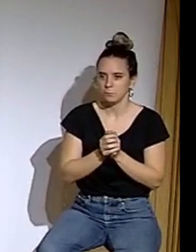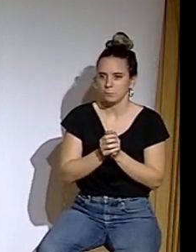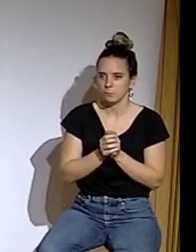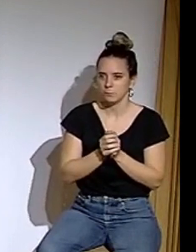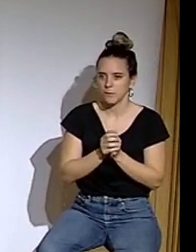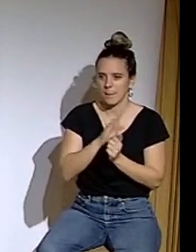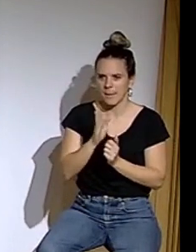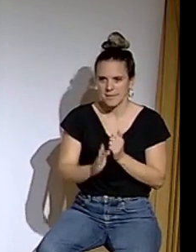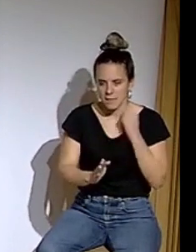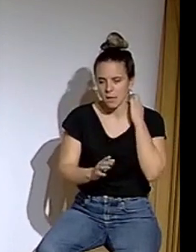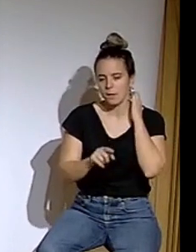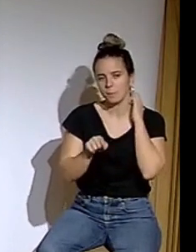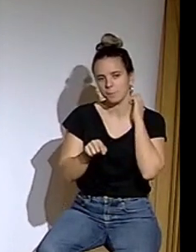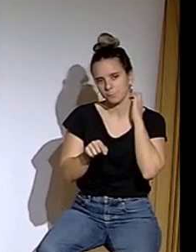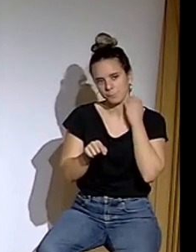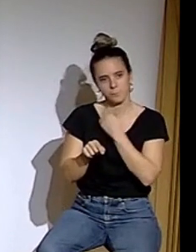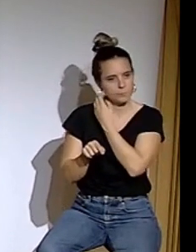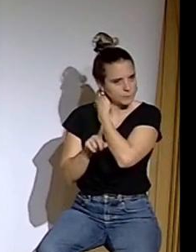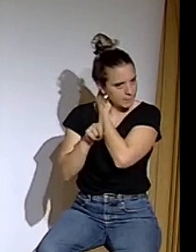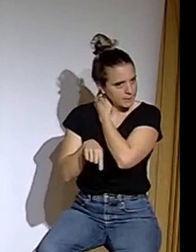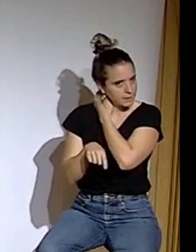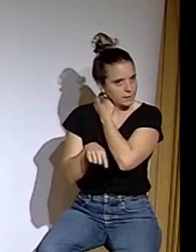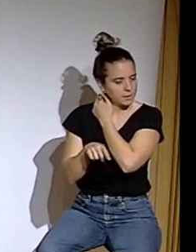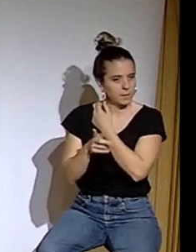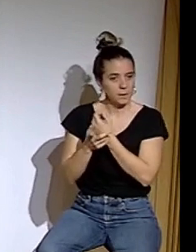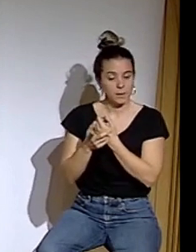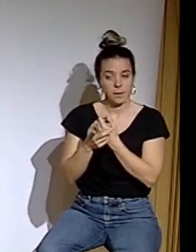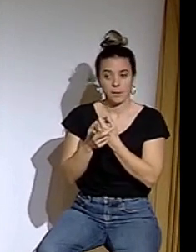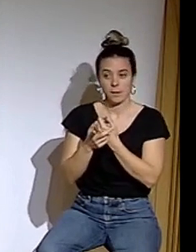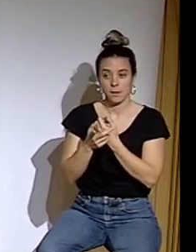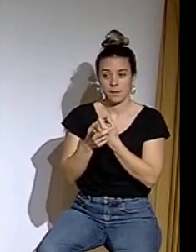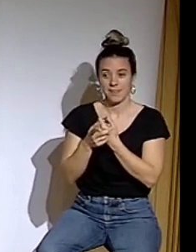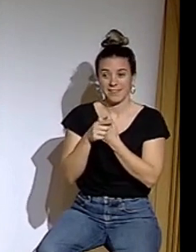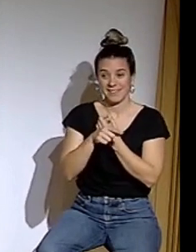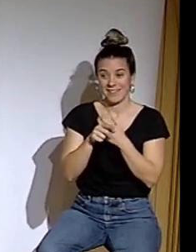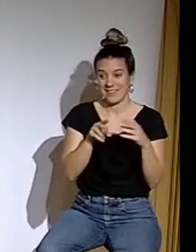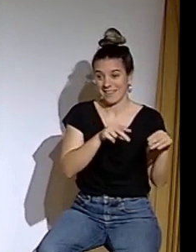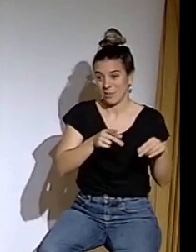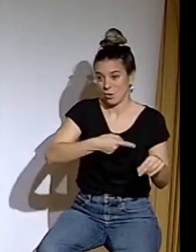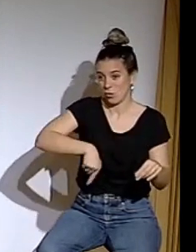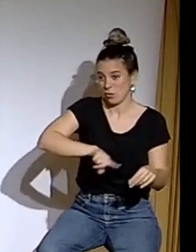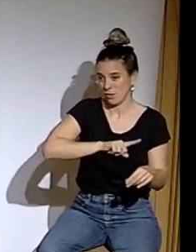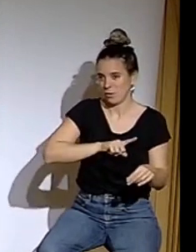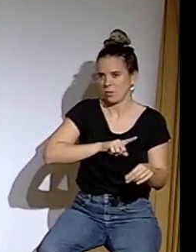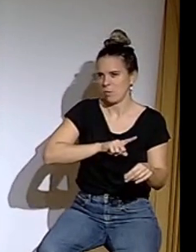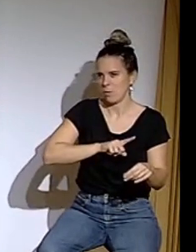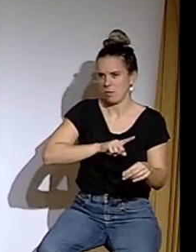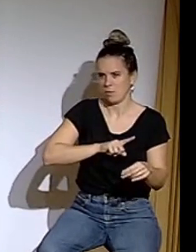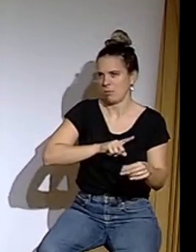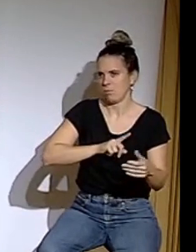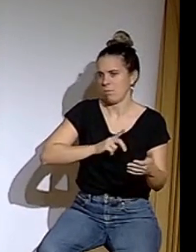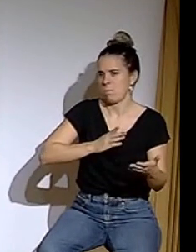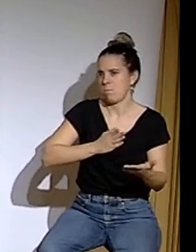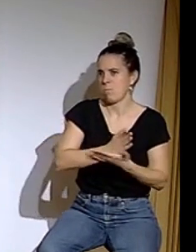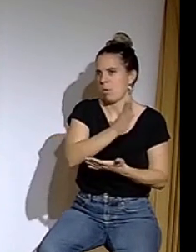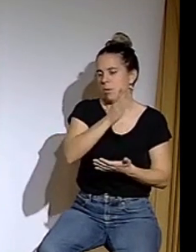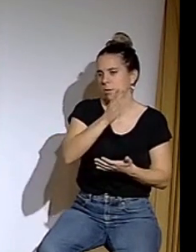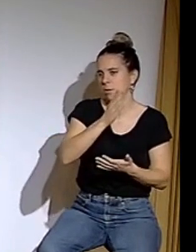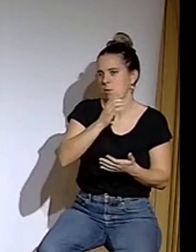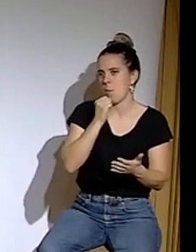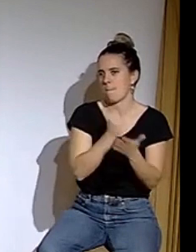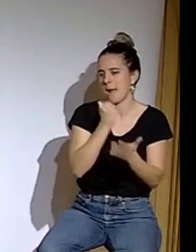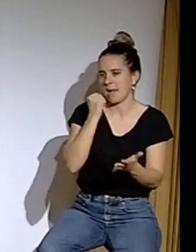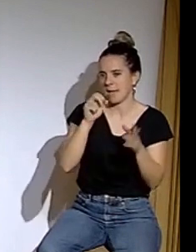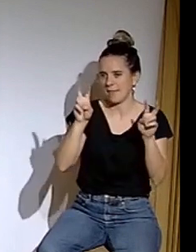nuestro territorio Está marcado por justamente esto que decíamos la religión católica ha sido muy fuerte no nos han castigado mucho con eso Entonces para